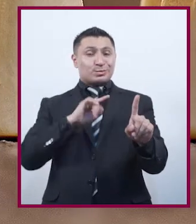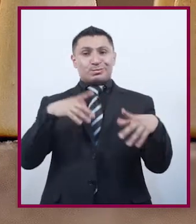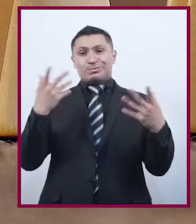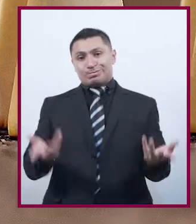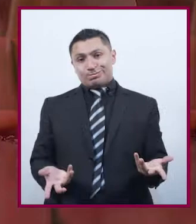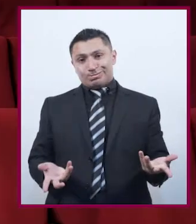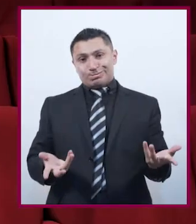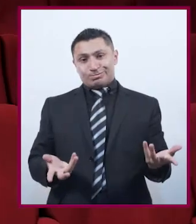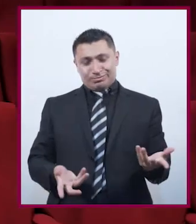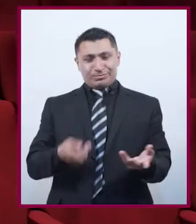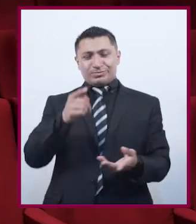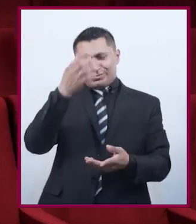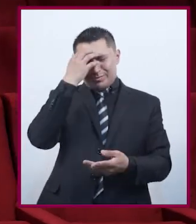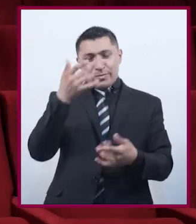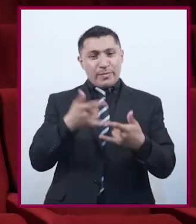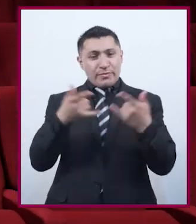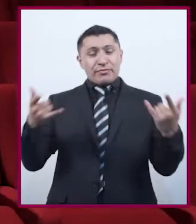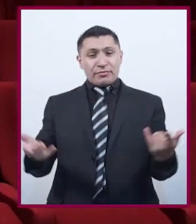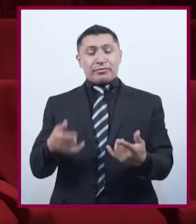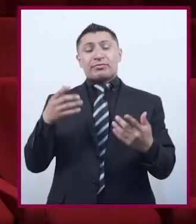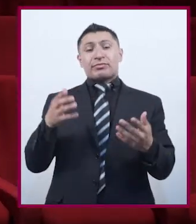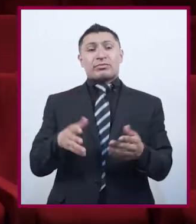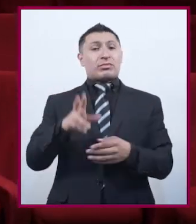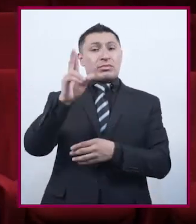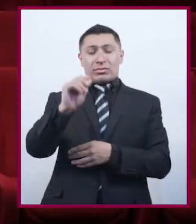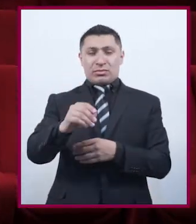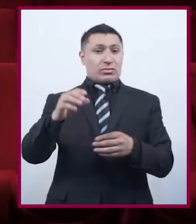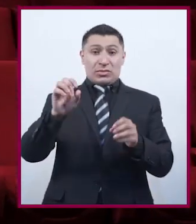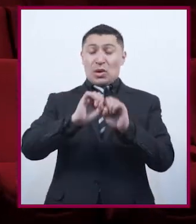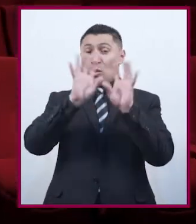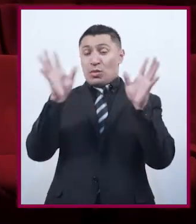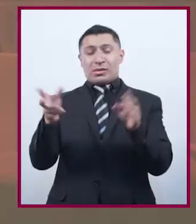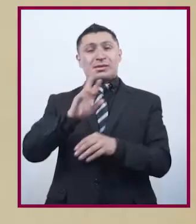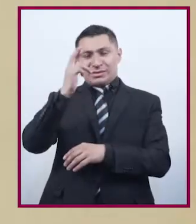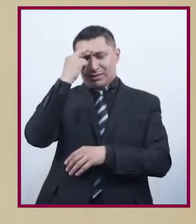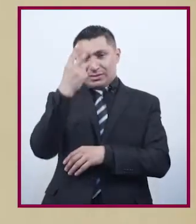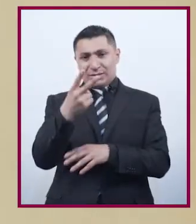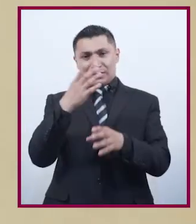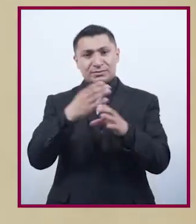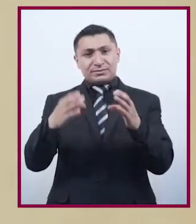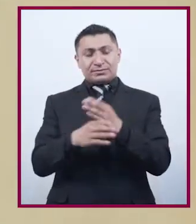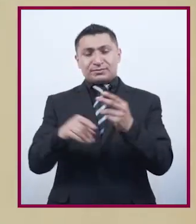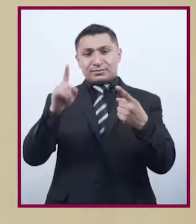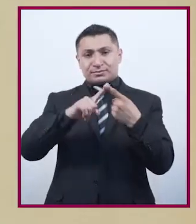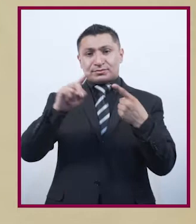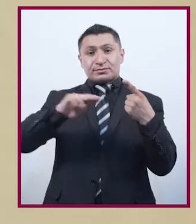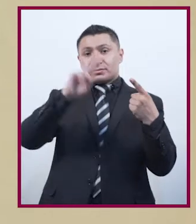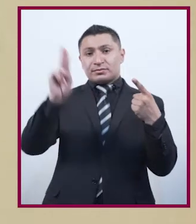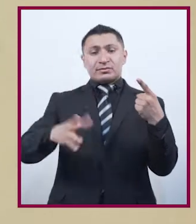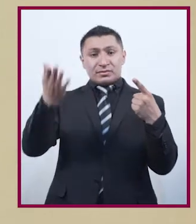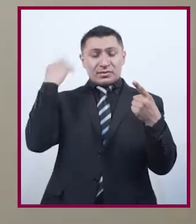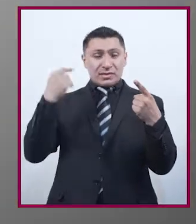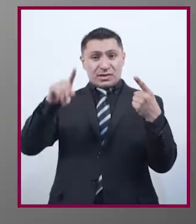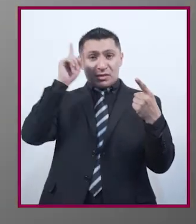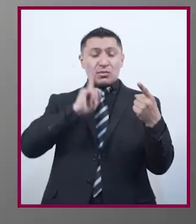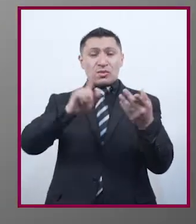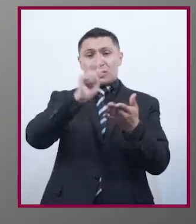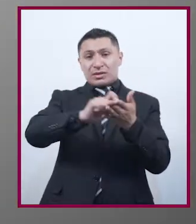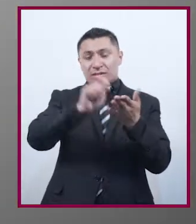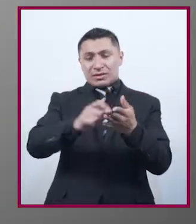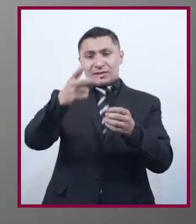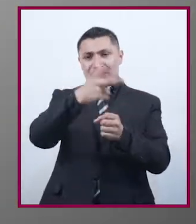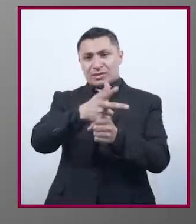historia? La obra, sin ser una maravilla, es recordada por dos cosas. Nunca antes una mujer había escrito,